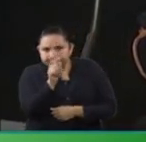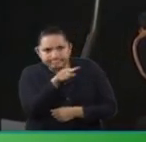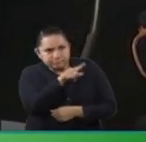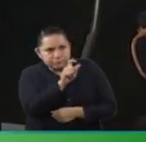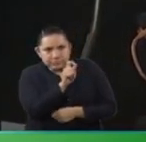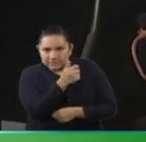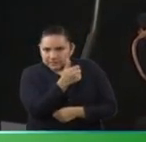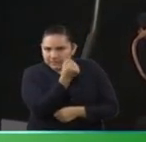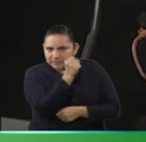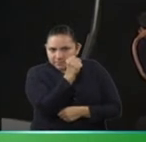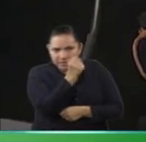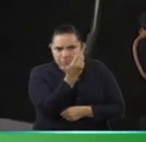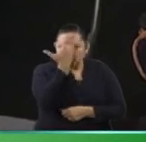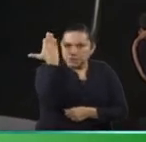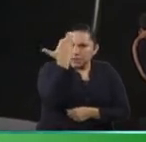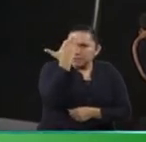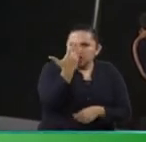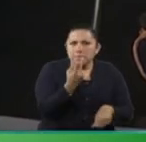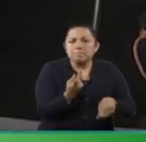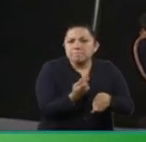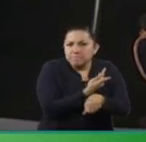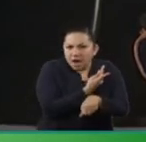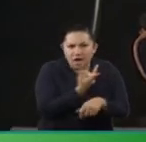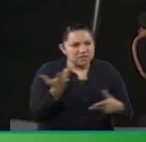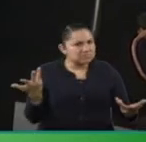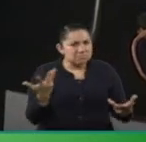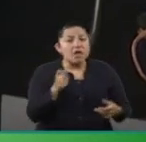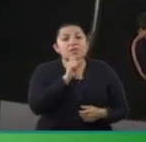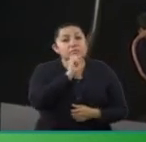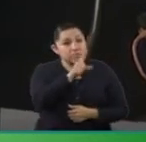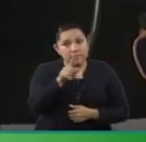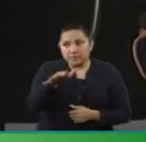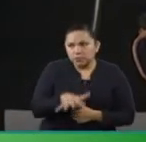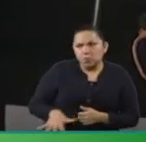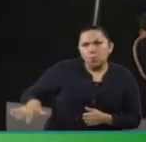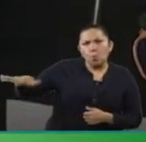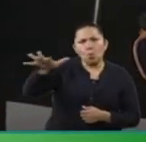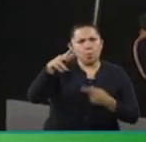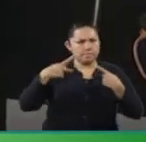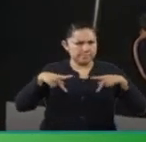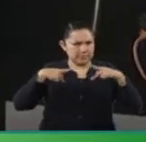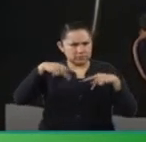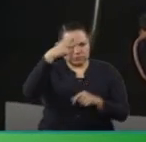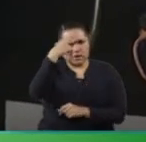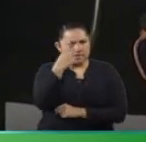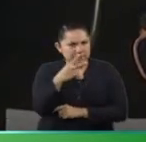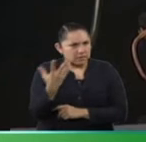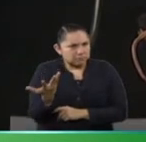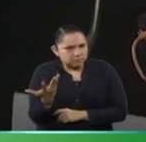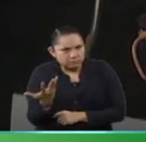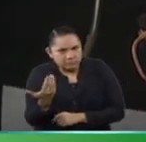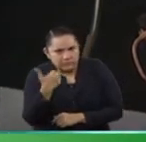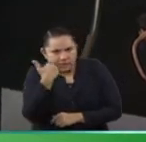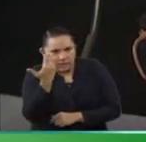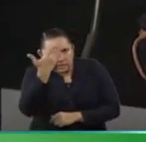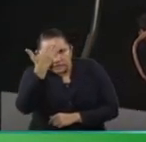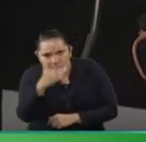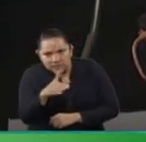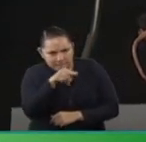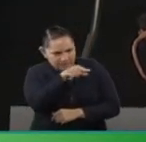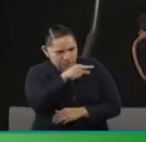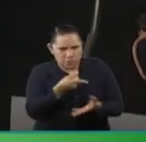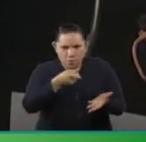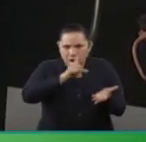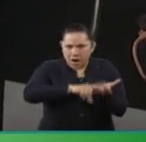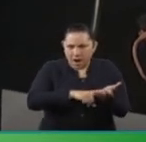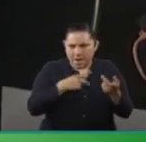la sociedad al no llevar lse a cabo una investigación a fondo que permita conocer Quiénes fueron los perpetradores de uno de los peores actos